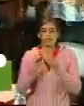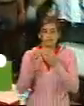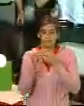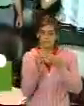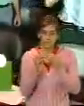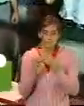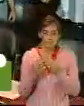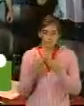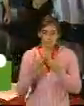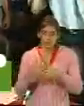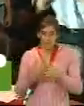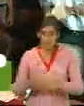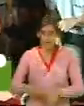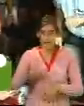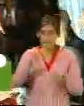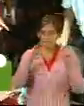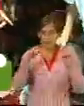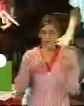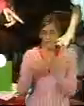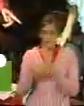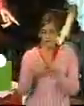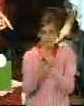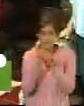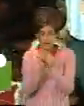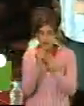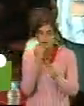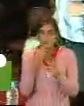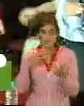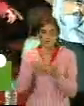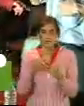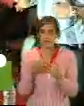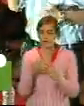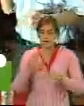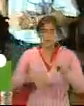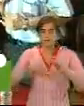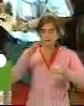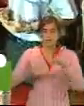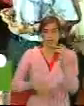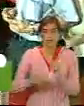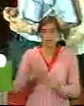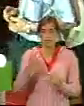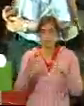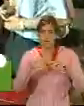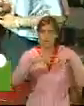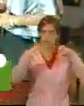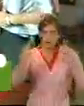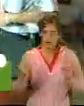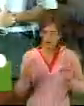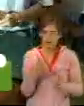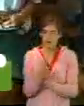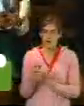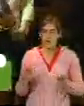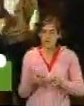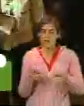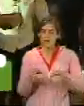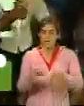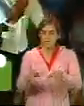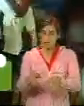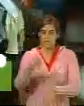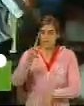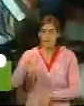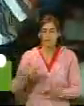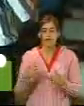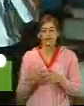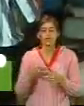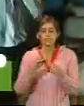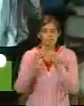fabrican más de 70.000 toneladas de estructuras metálicas para lo que será la construcción del tercer puente sobre el Orinoco y